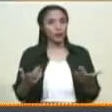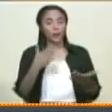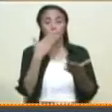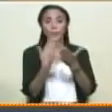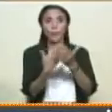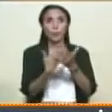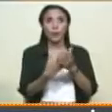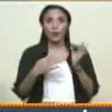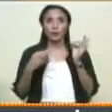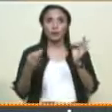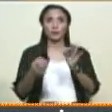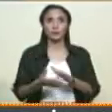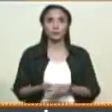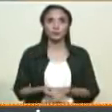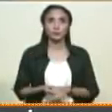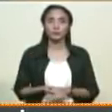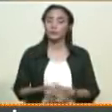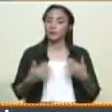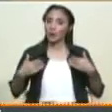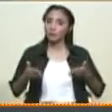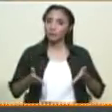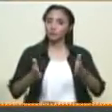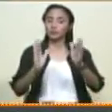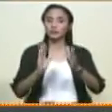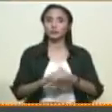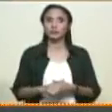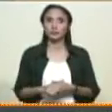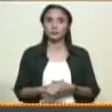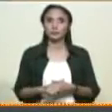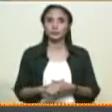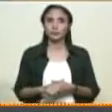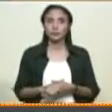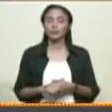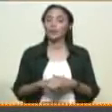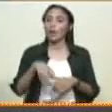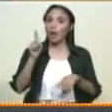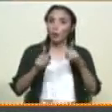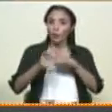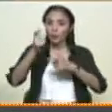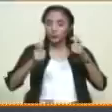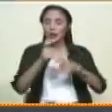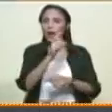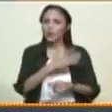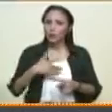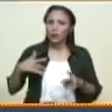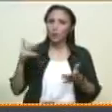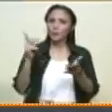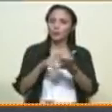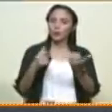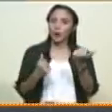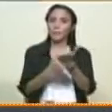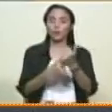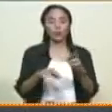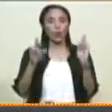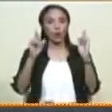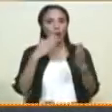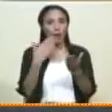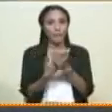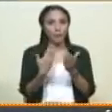Ojalá sirva para eso, para abrir canales con alguna gente que esté dispuesta a participar y que hagan su